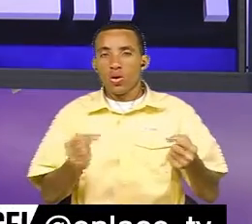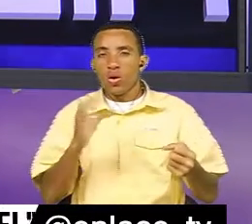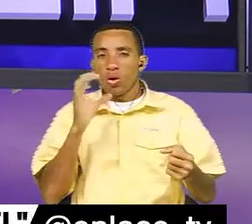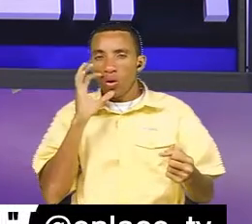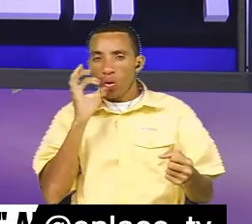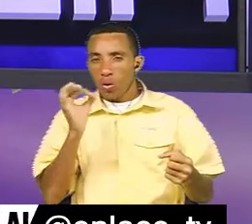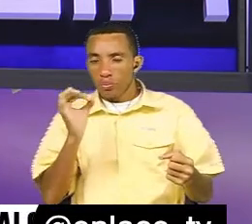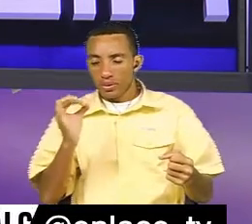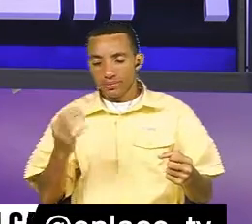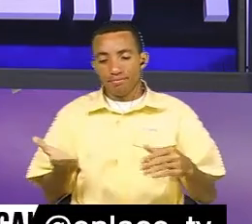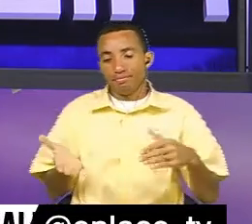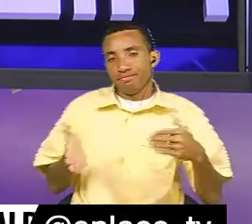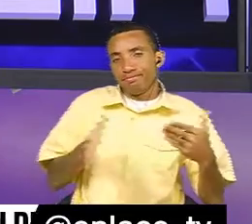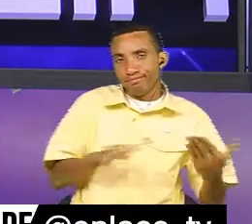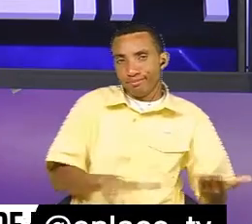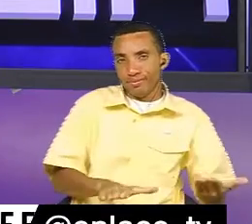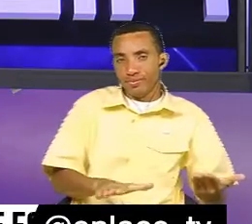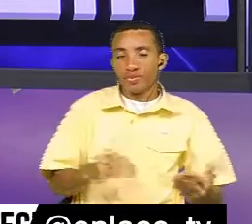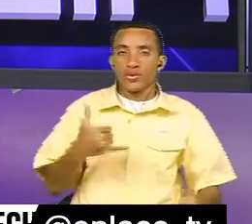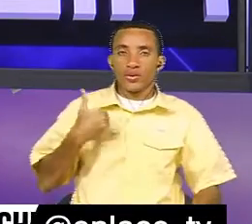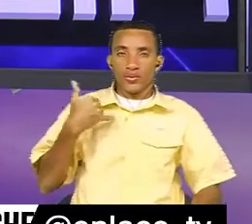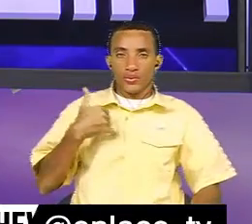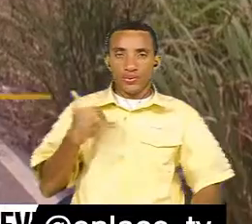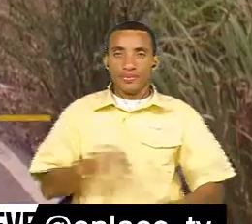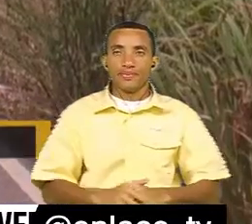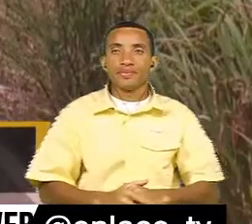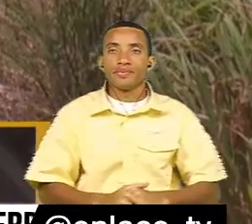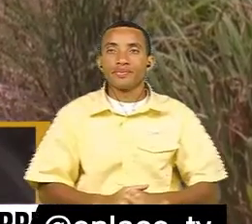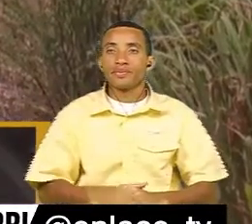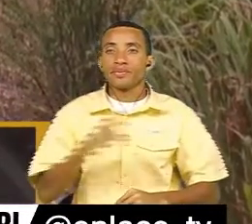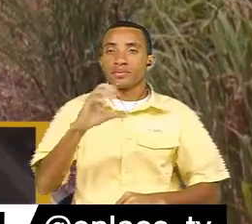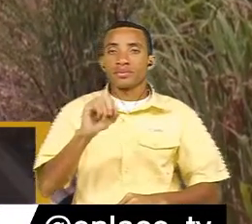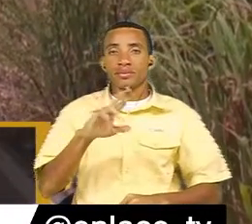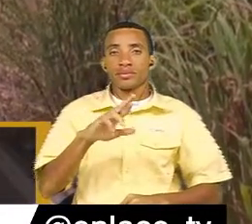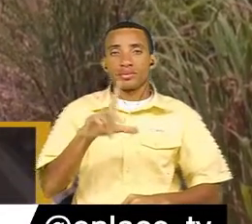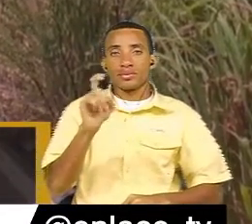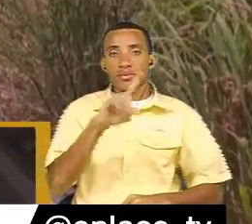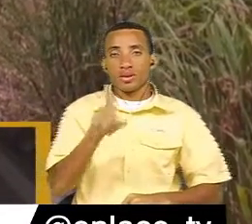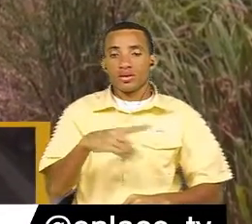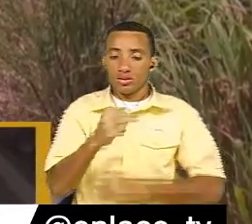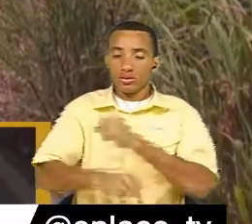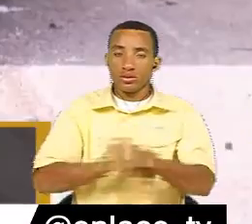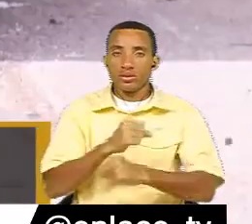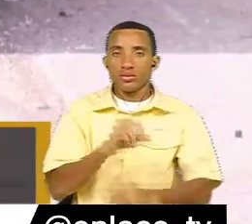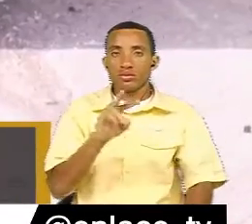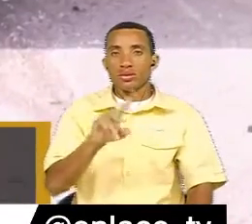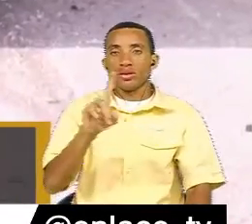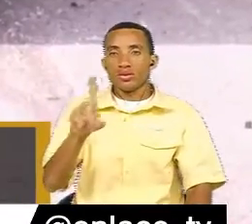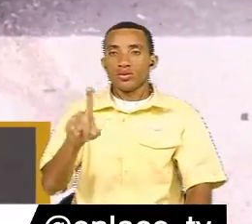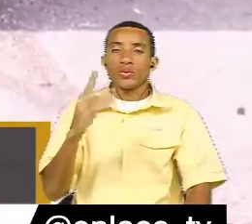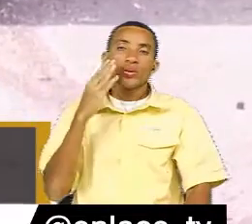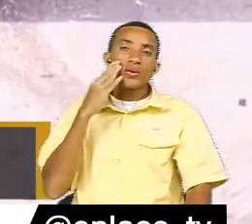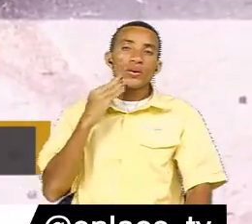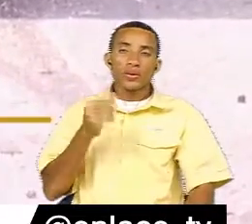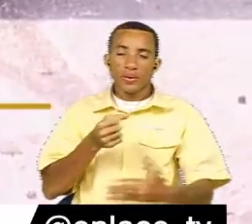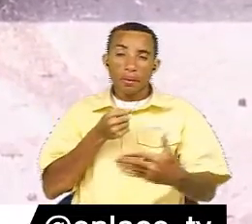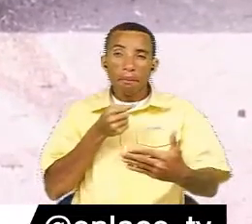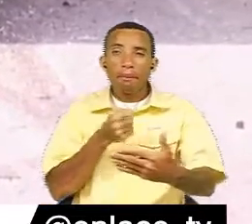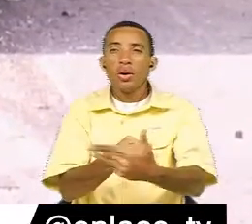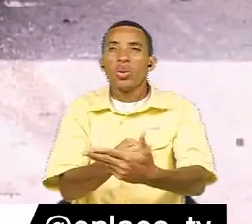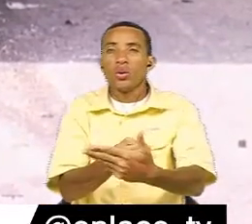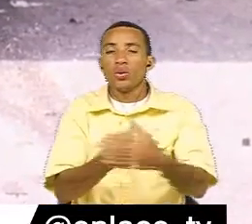de investigación por parte de las autoridades. Como Carlos Roberto Pérez, de 21 años de edad, fue identificado al joven que murió al chocar contra la buseta de